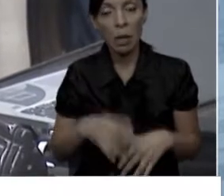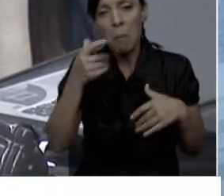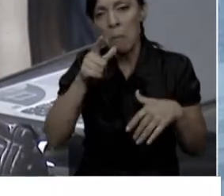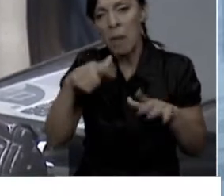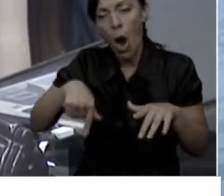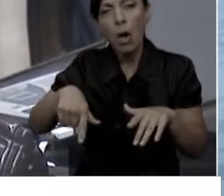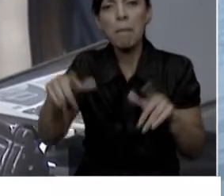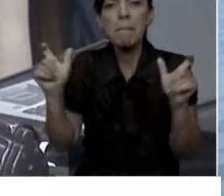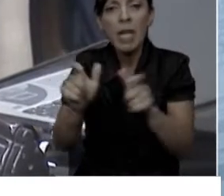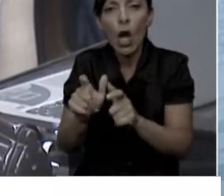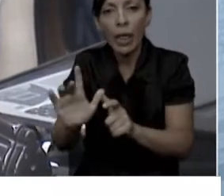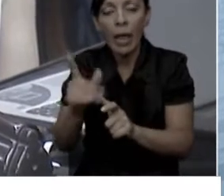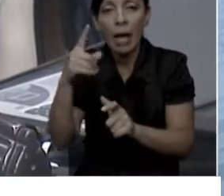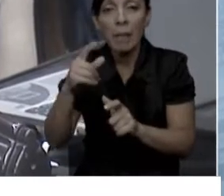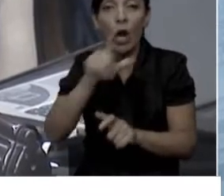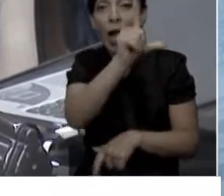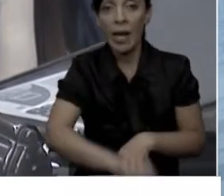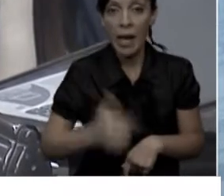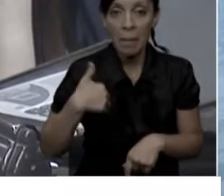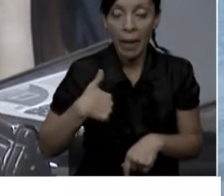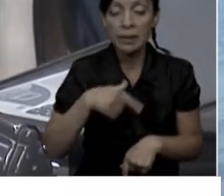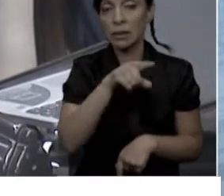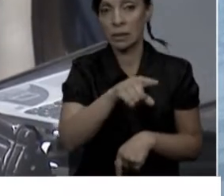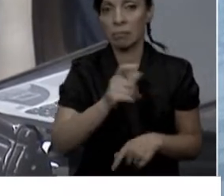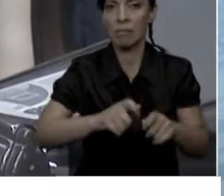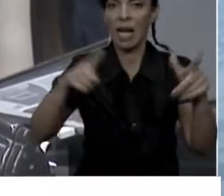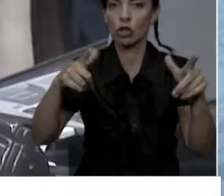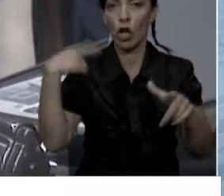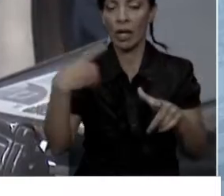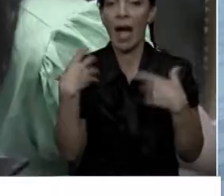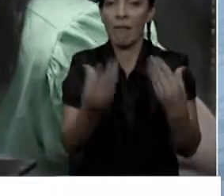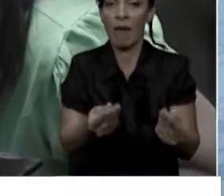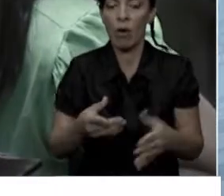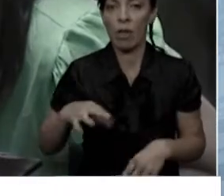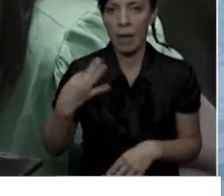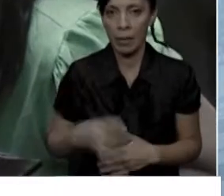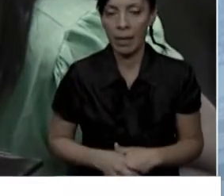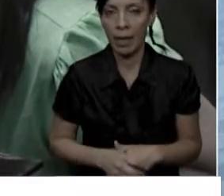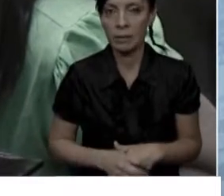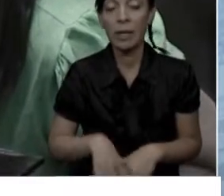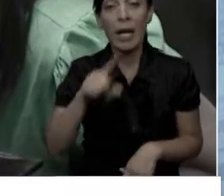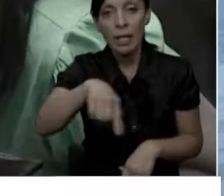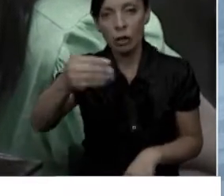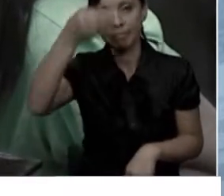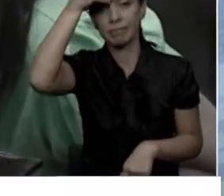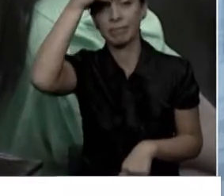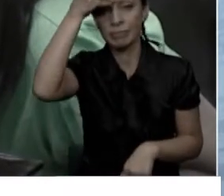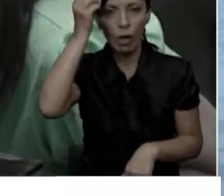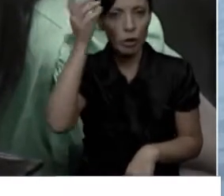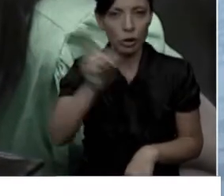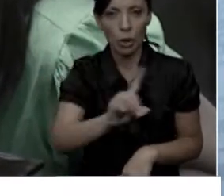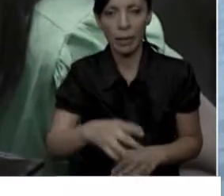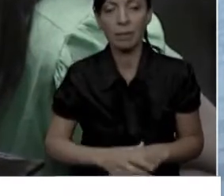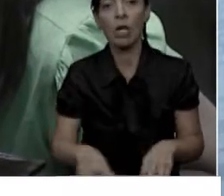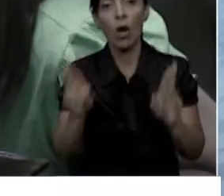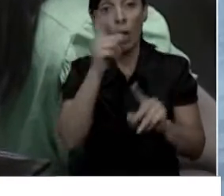este recinto, pero somos mayoría en el país, y esa mayoría no va a olvidar fácilmente lo que voten hoy. Espero que